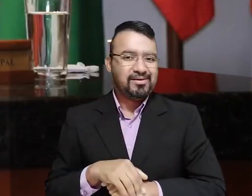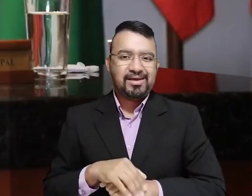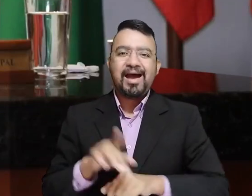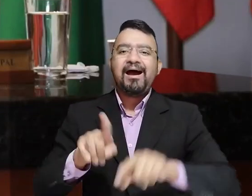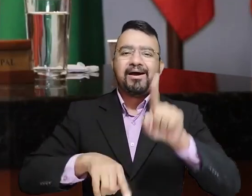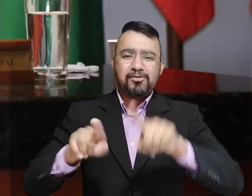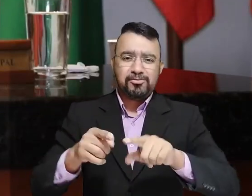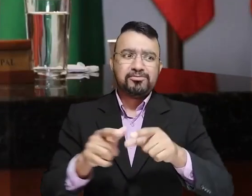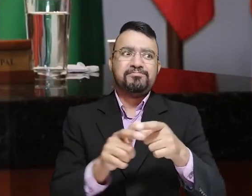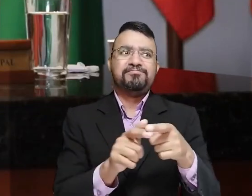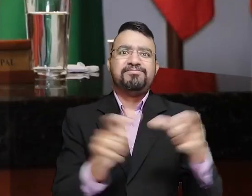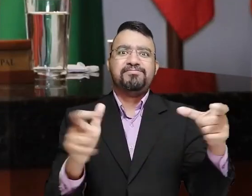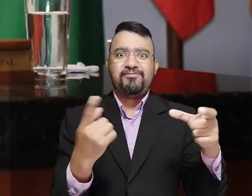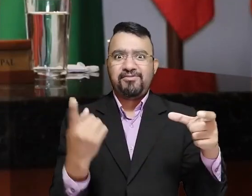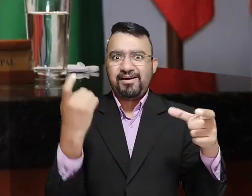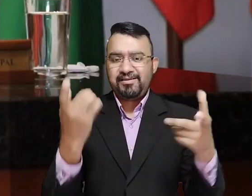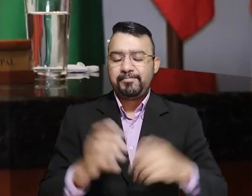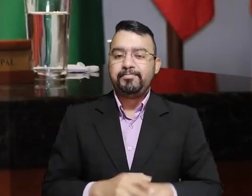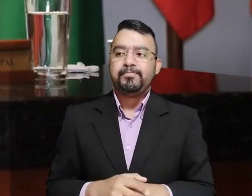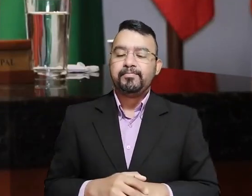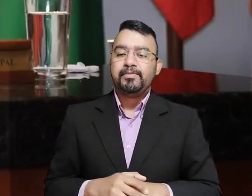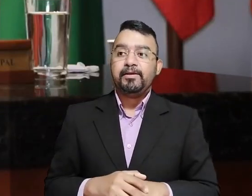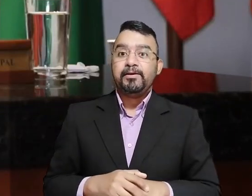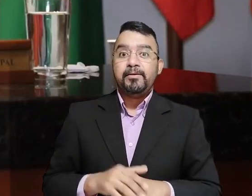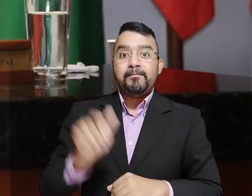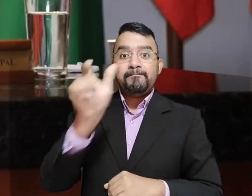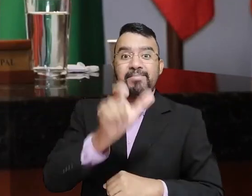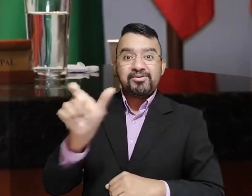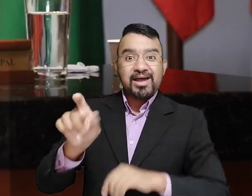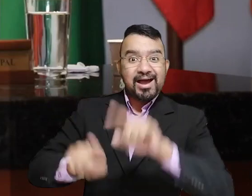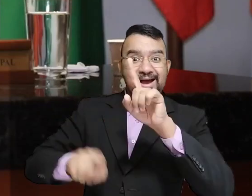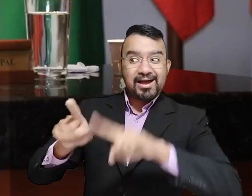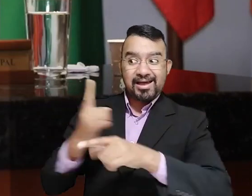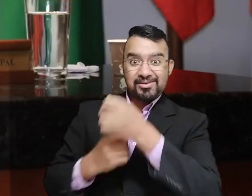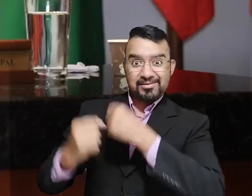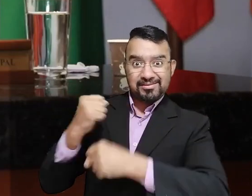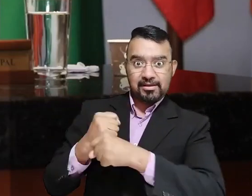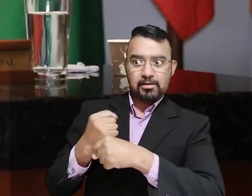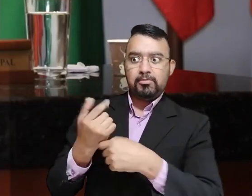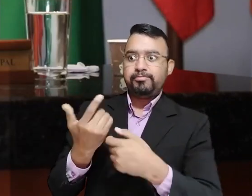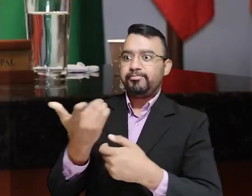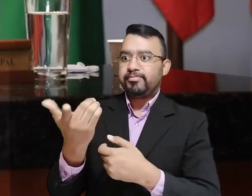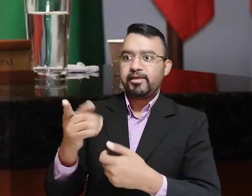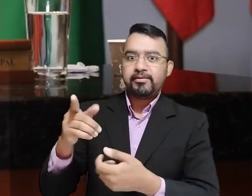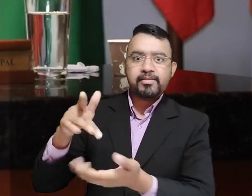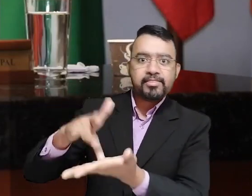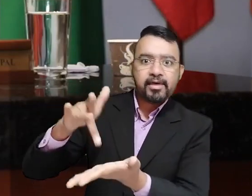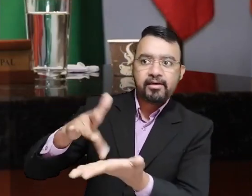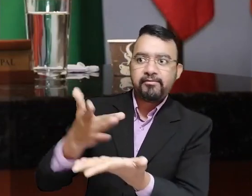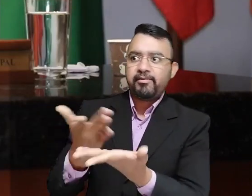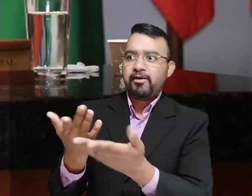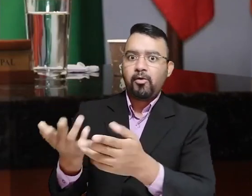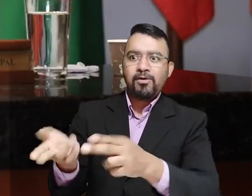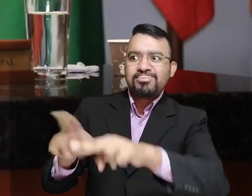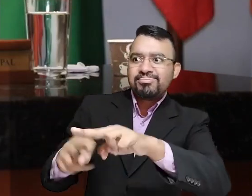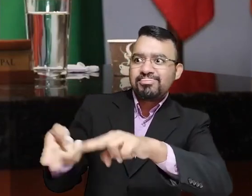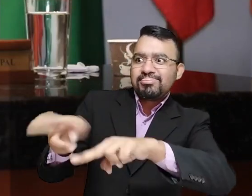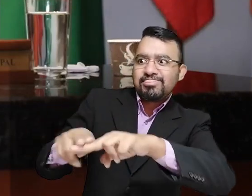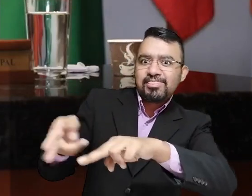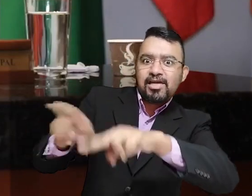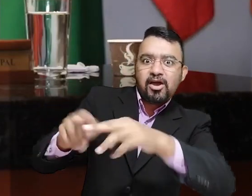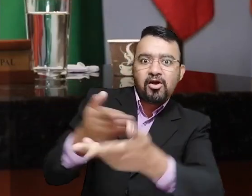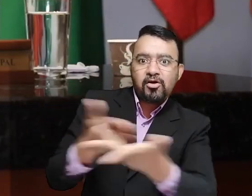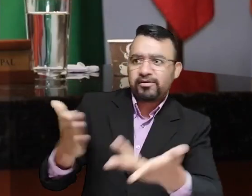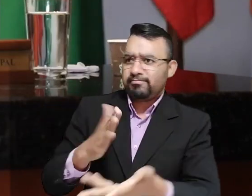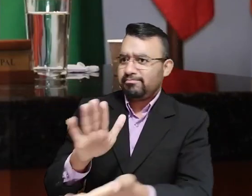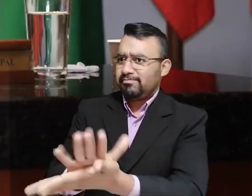grupo considerable. Hicimos préstamos a los comerciantes pagando el 100% de